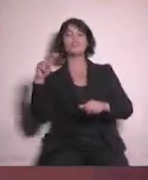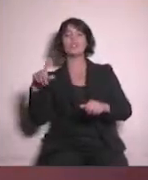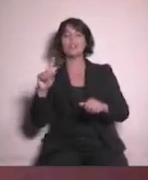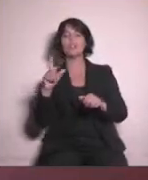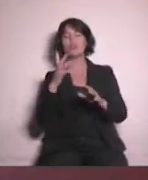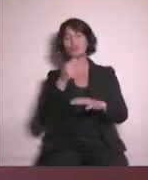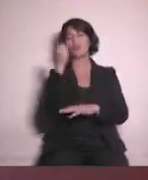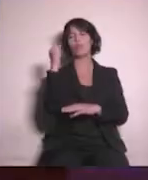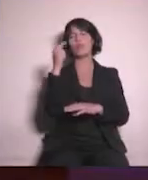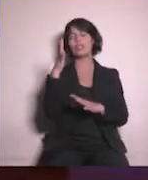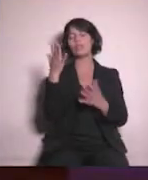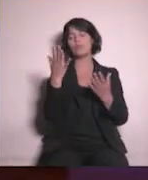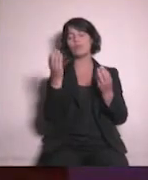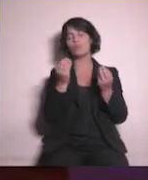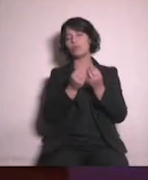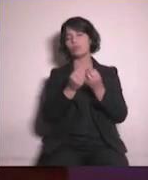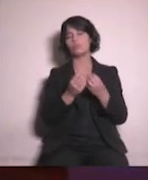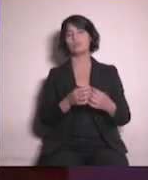opción sobre otra.